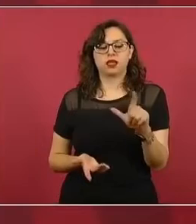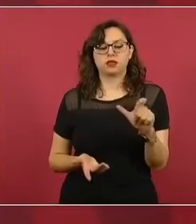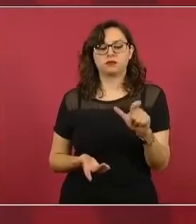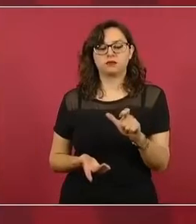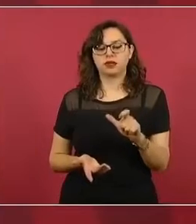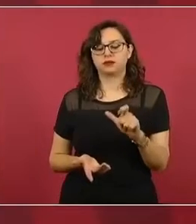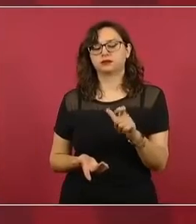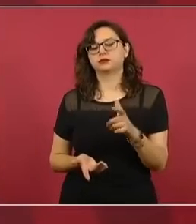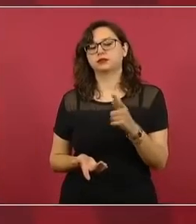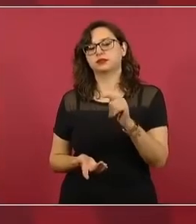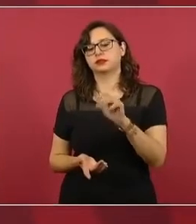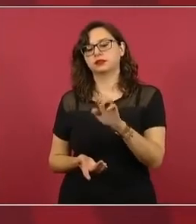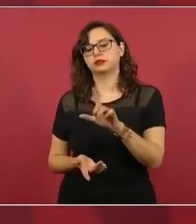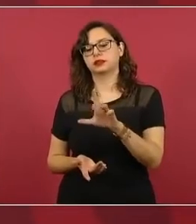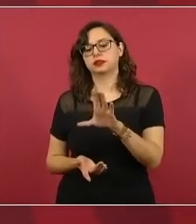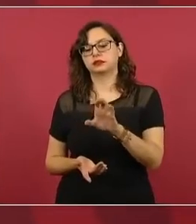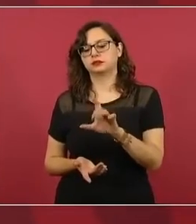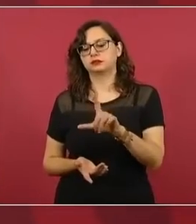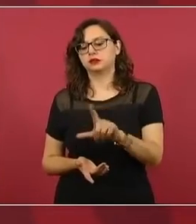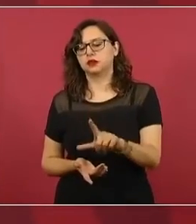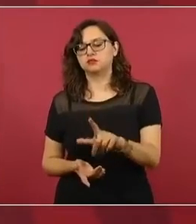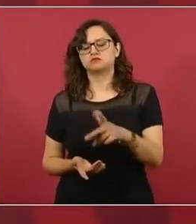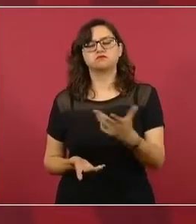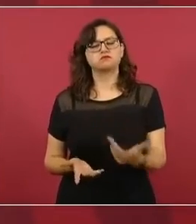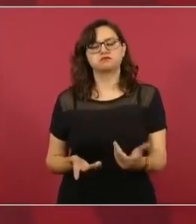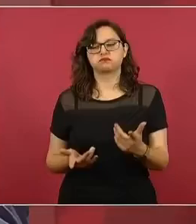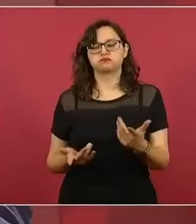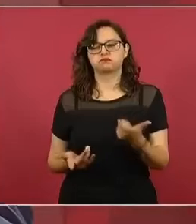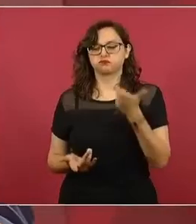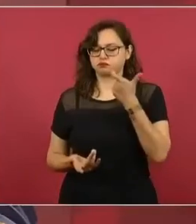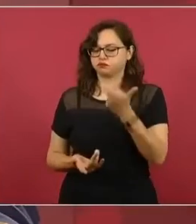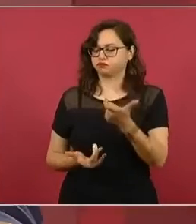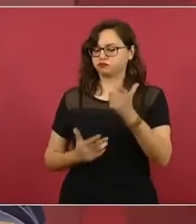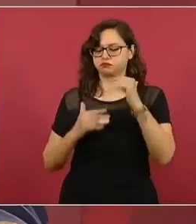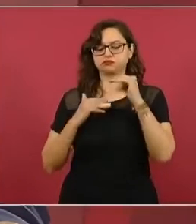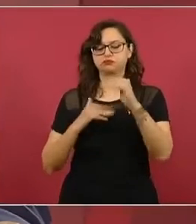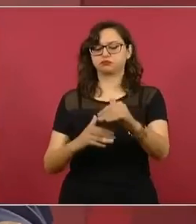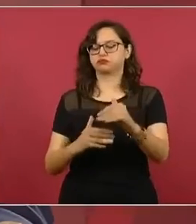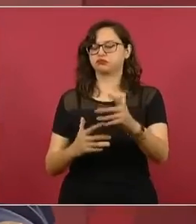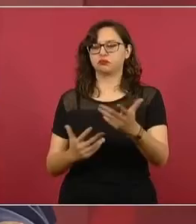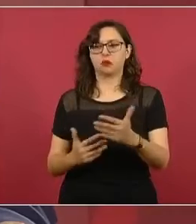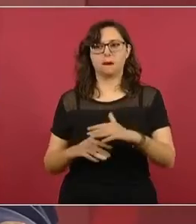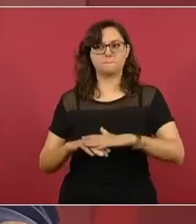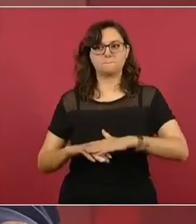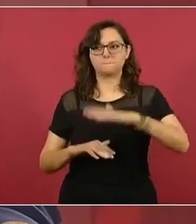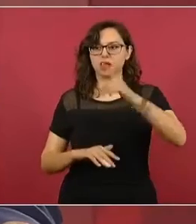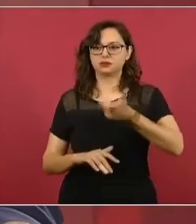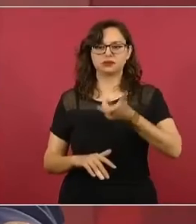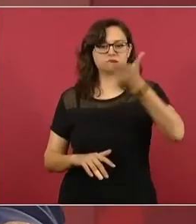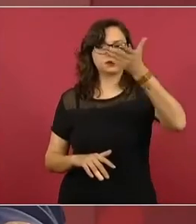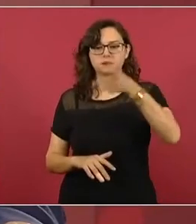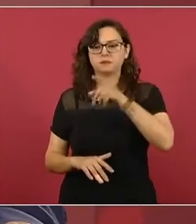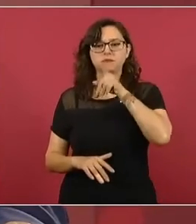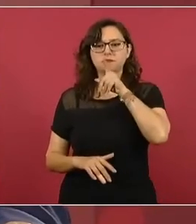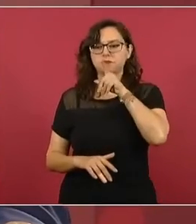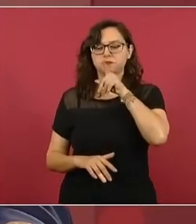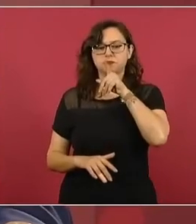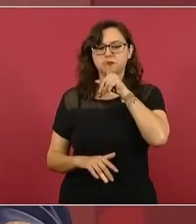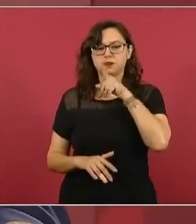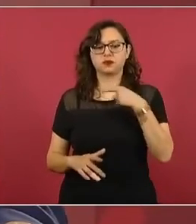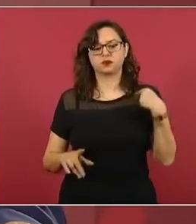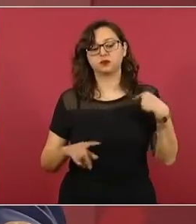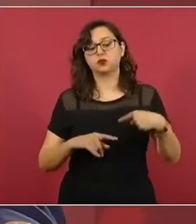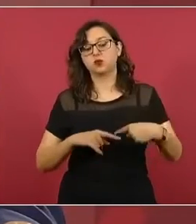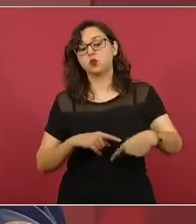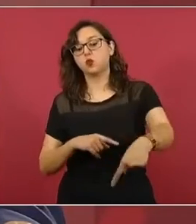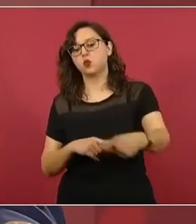querían ayudar y habían tomado la decisión de no aumentar el precio de los servicios telefónicos en todo este